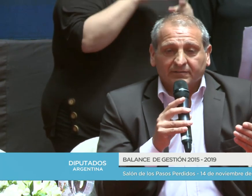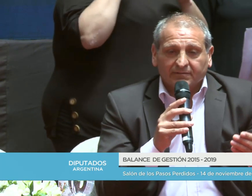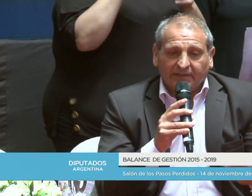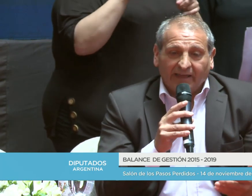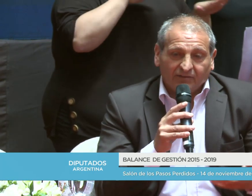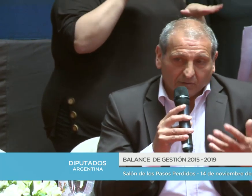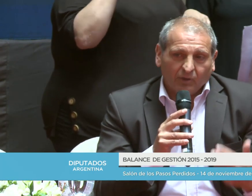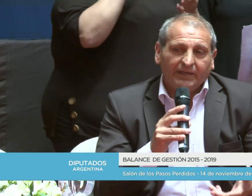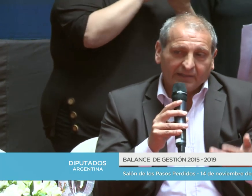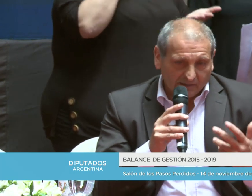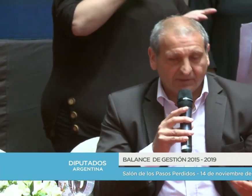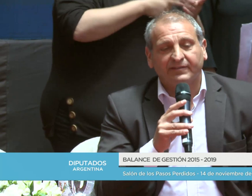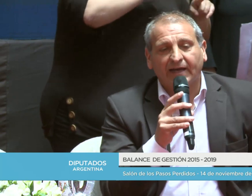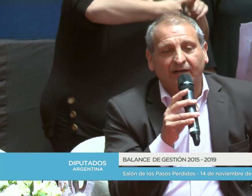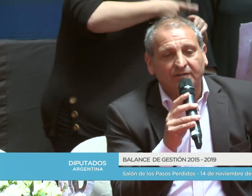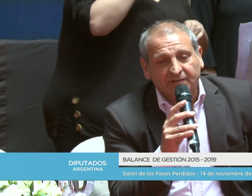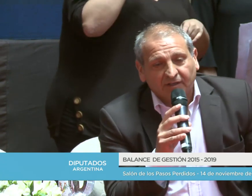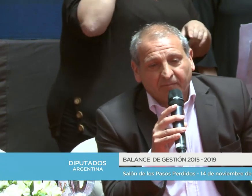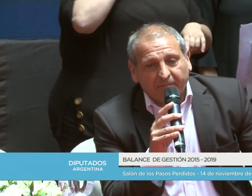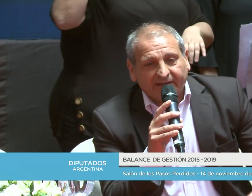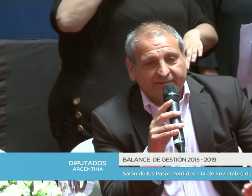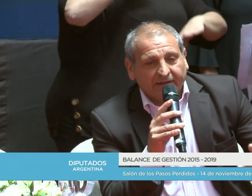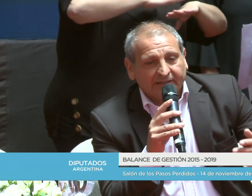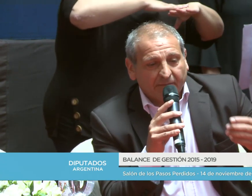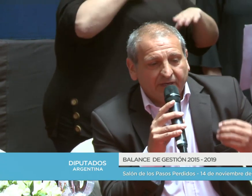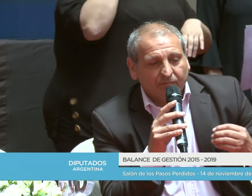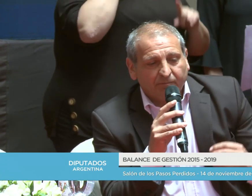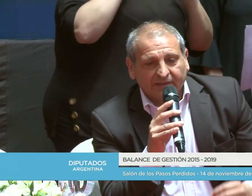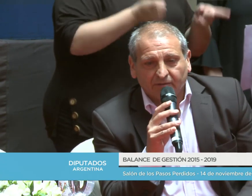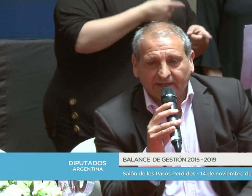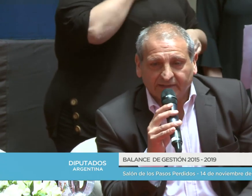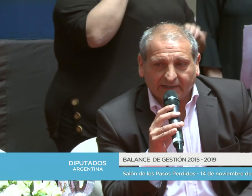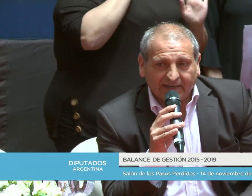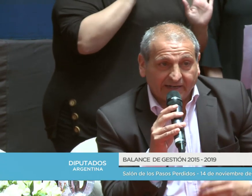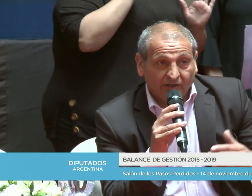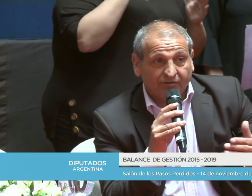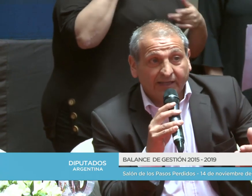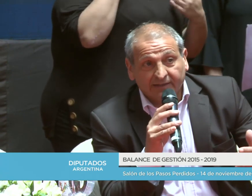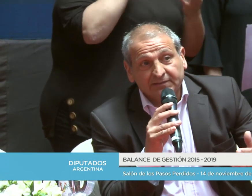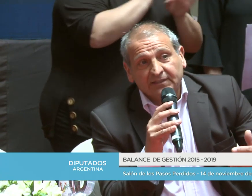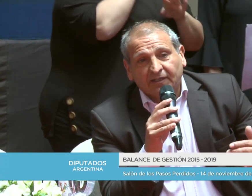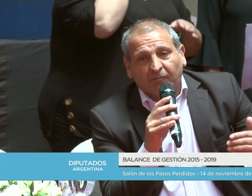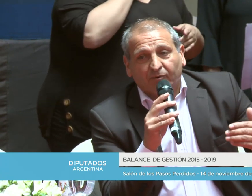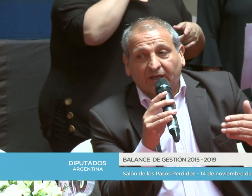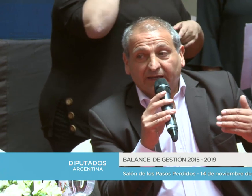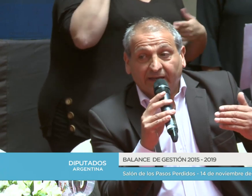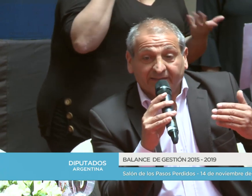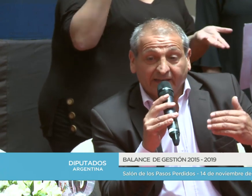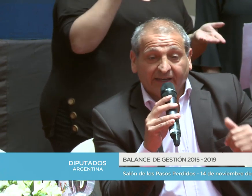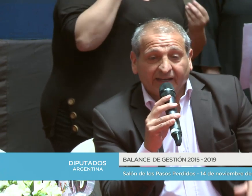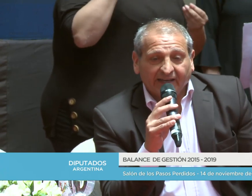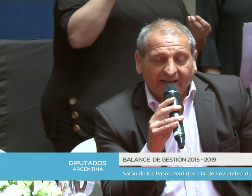marco de la decisión política y de ponerse a cargo, me parece también muy particular destacar la generosidad, porque